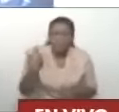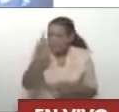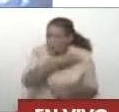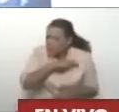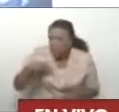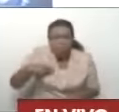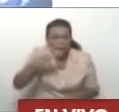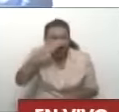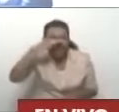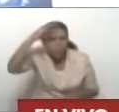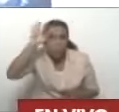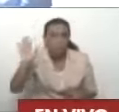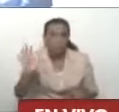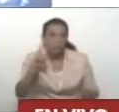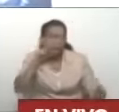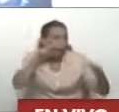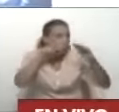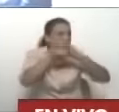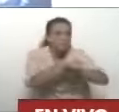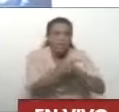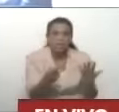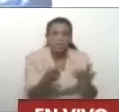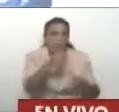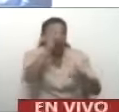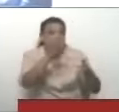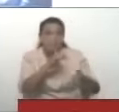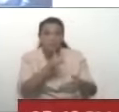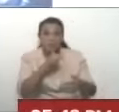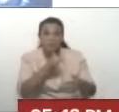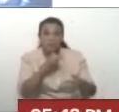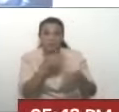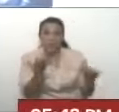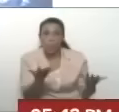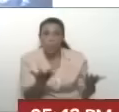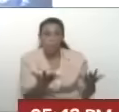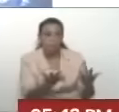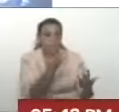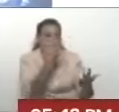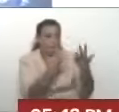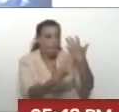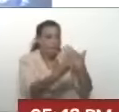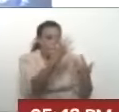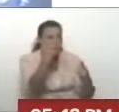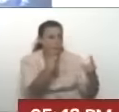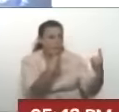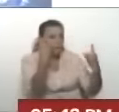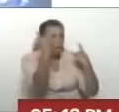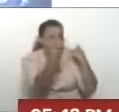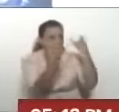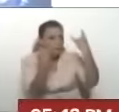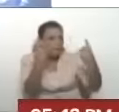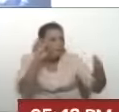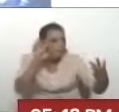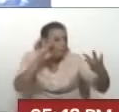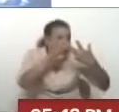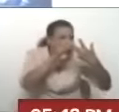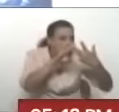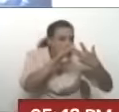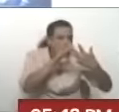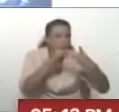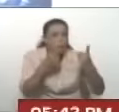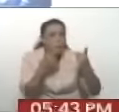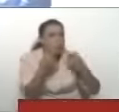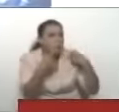nosotros, tenga acceso a contenido muy atractivos, te atrapan con un conjunto de